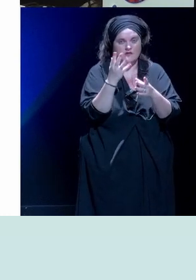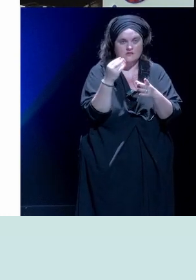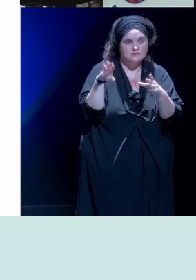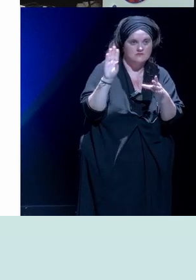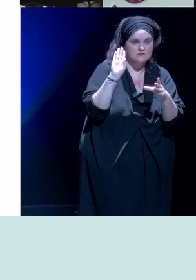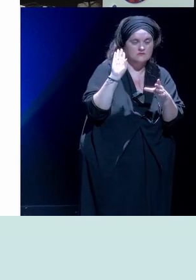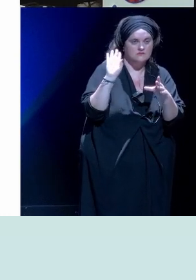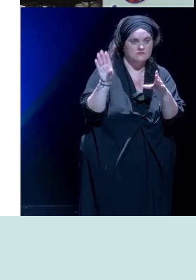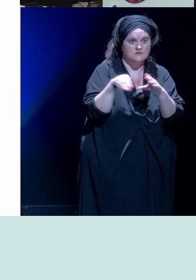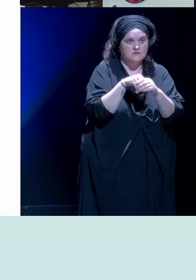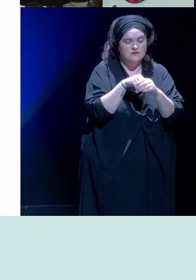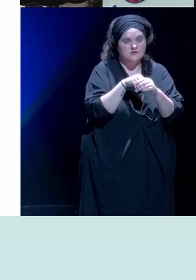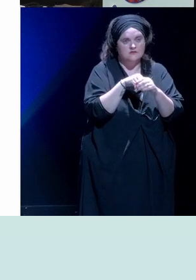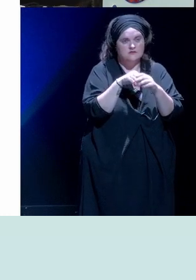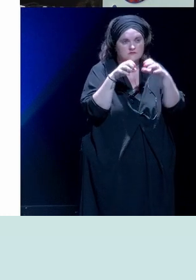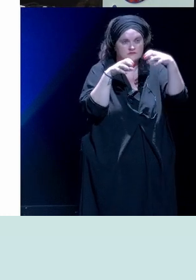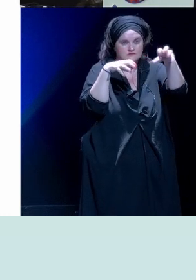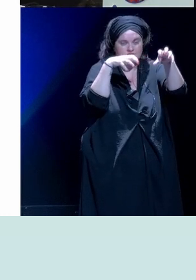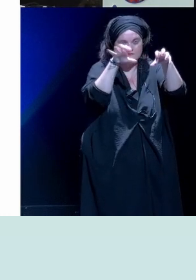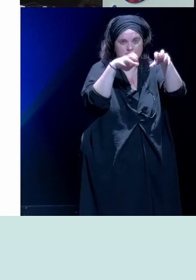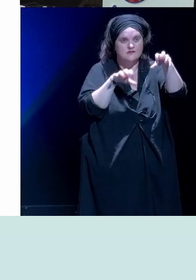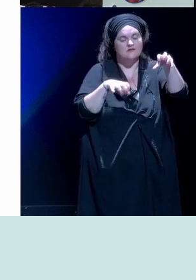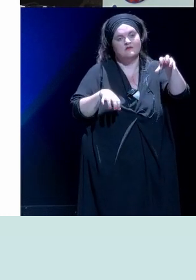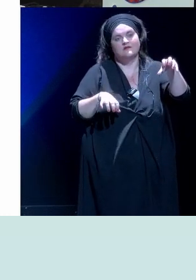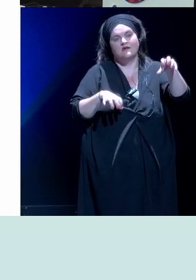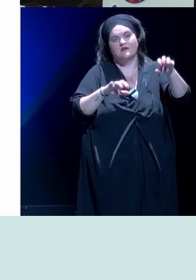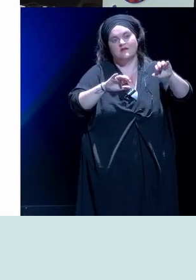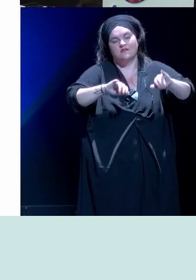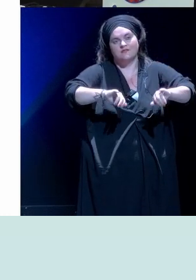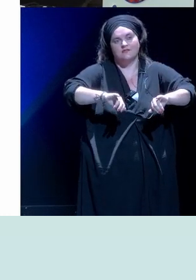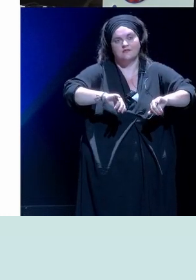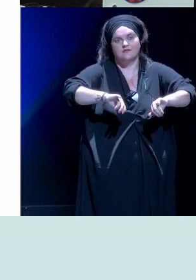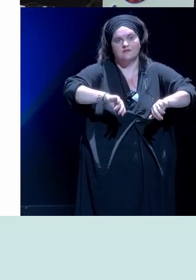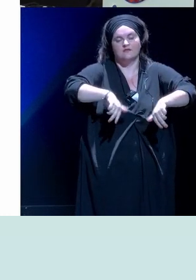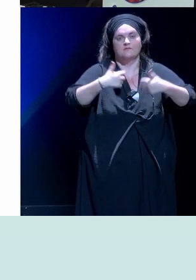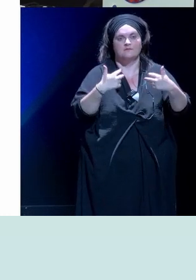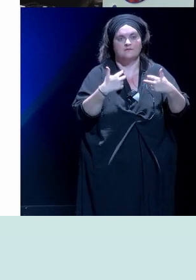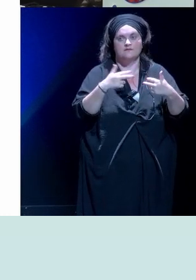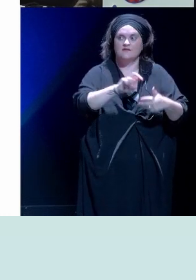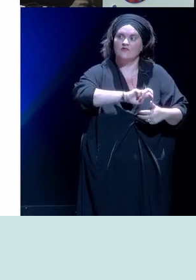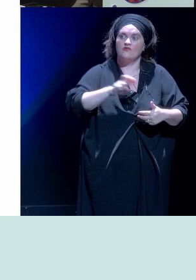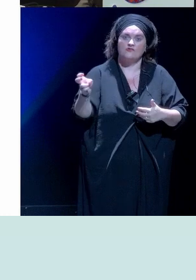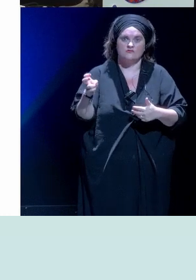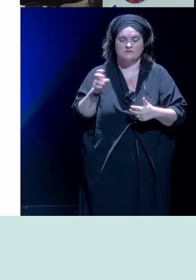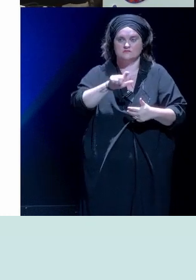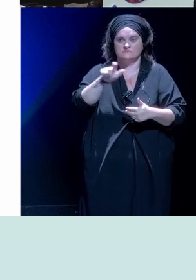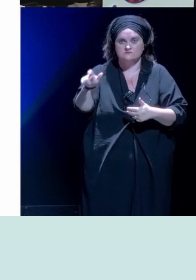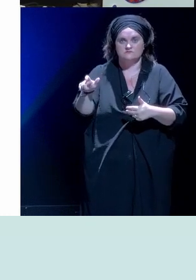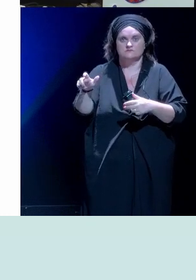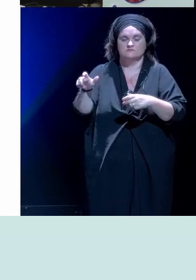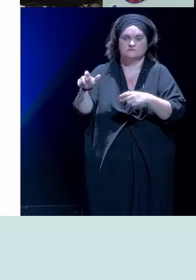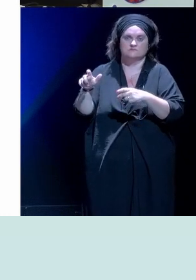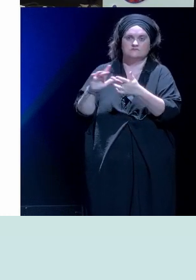Esos segmentos permiten, por lo tanto, que las personas se relacionen con otras personas en la sociedad.